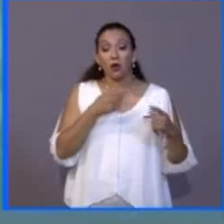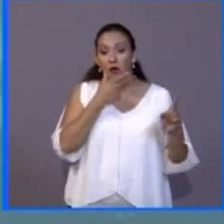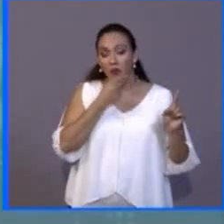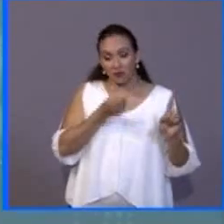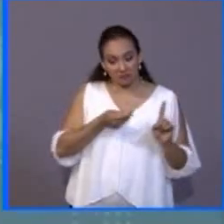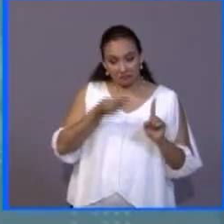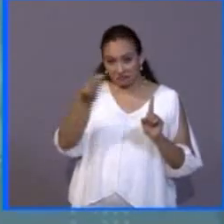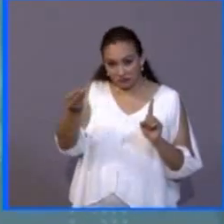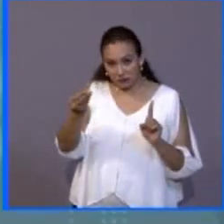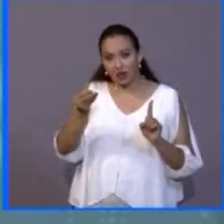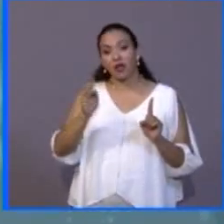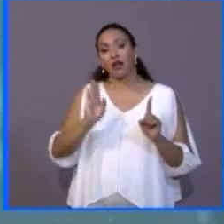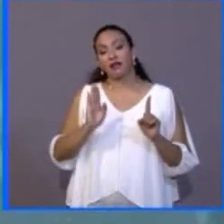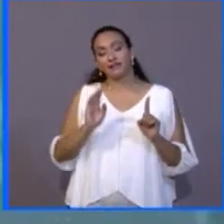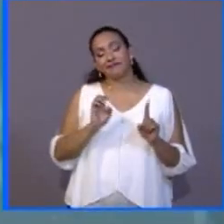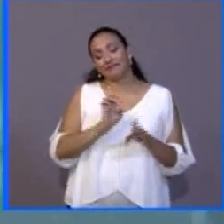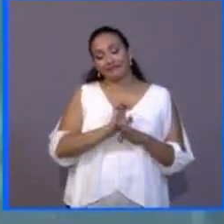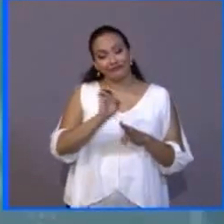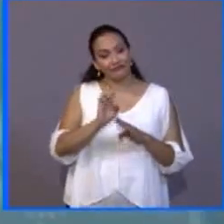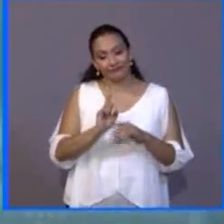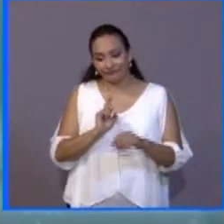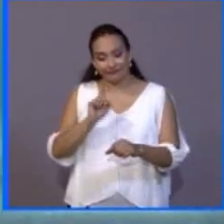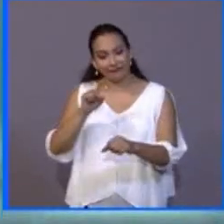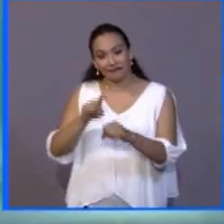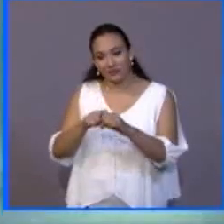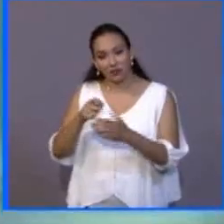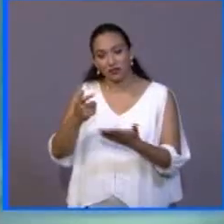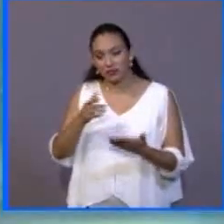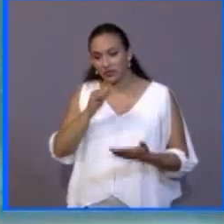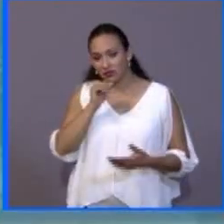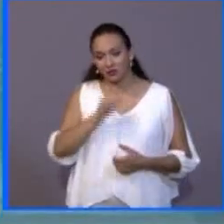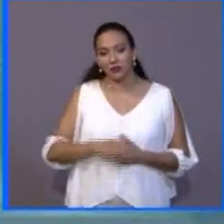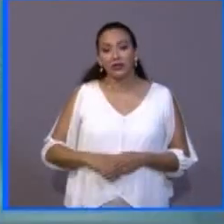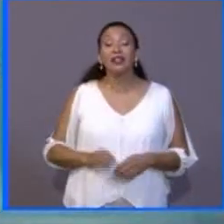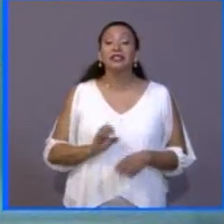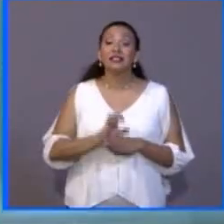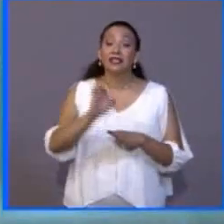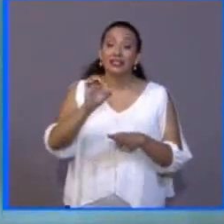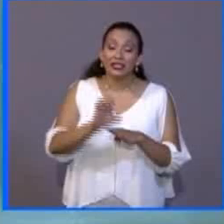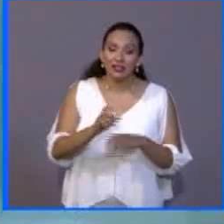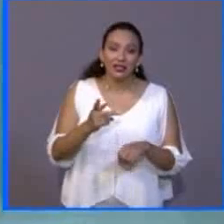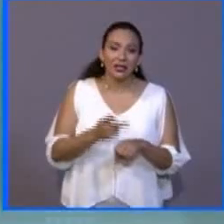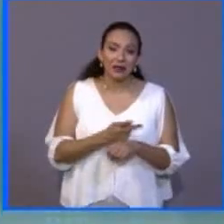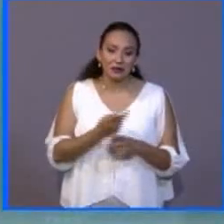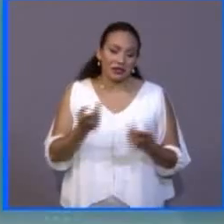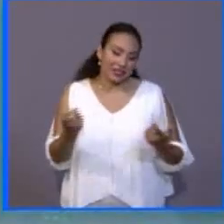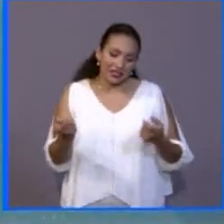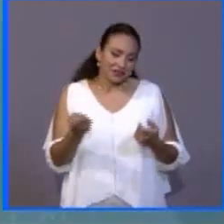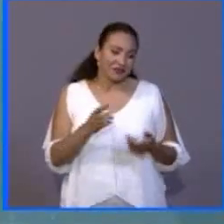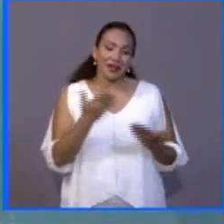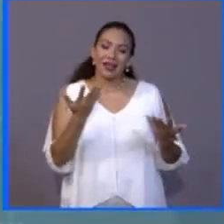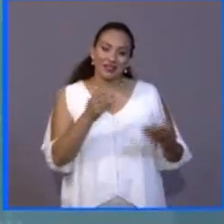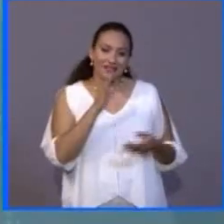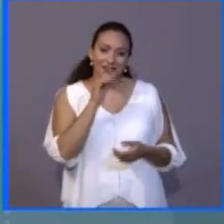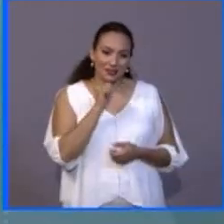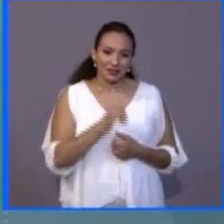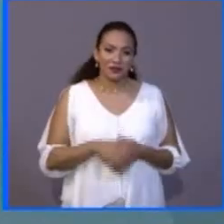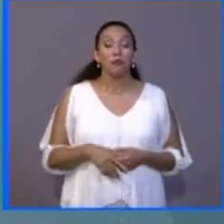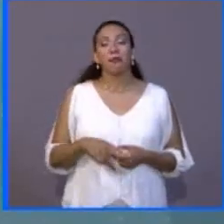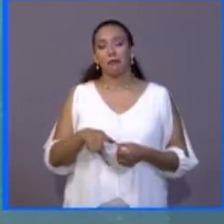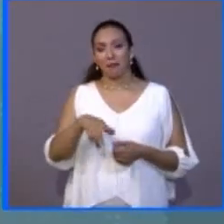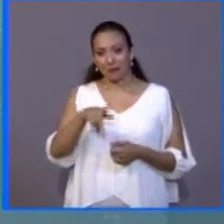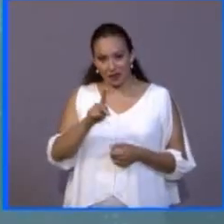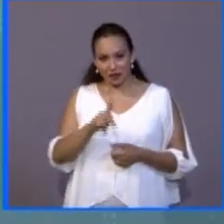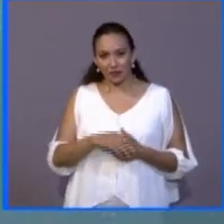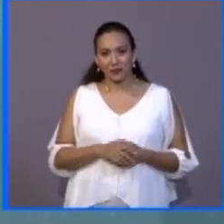como consecuencia que no se integre de manera adecuada a la litis, lo que lleva a la improcedencia de la acción. Precisa que no obstante